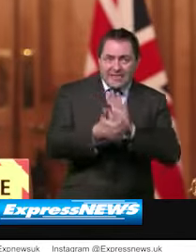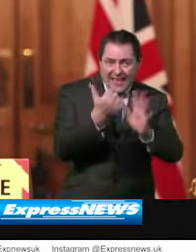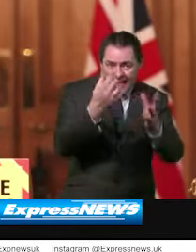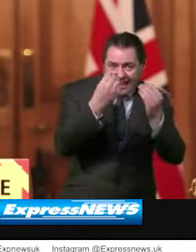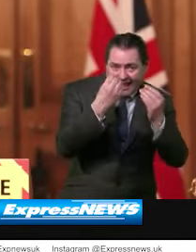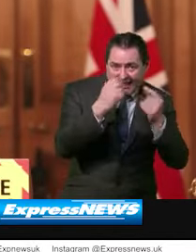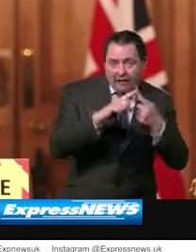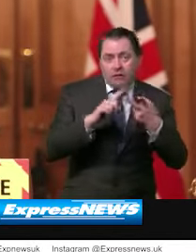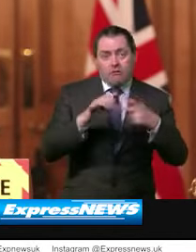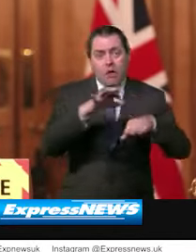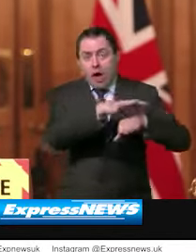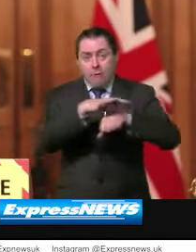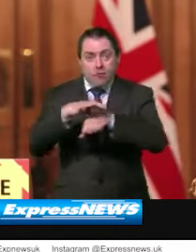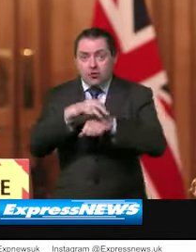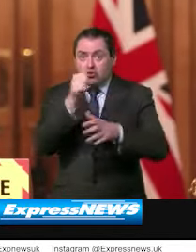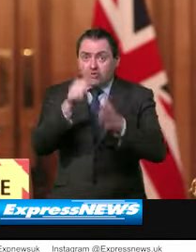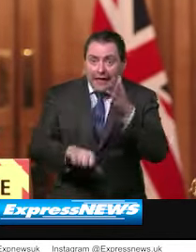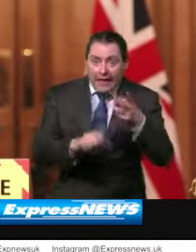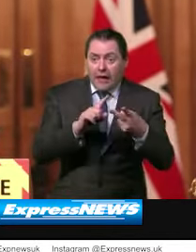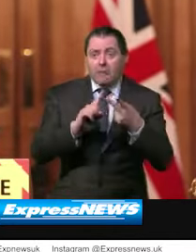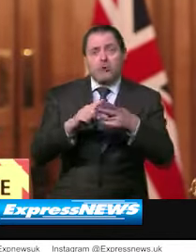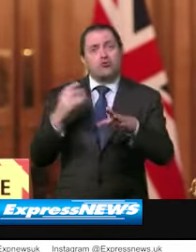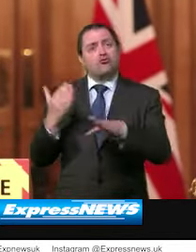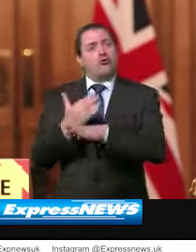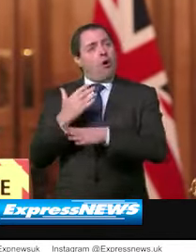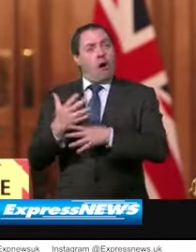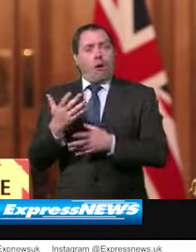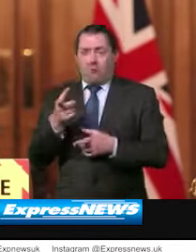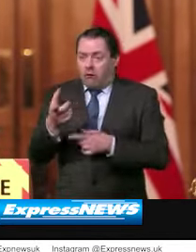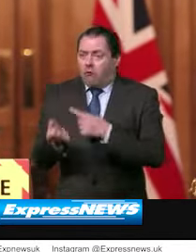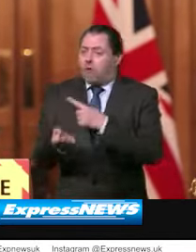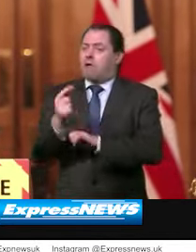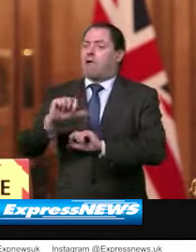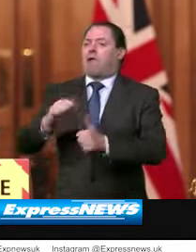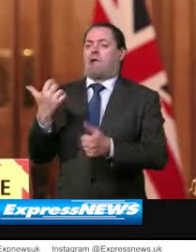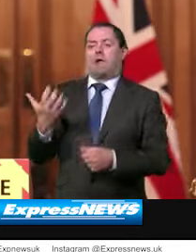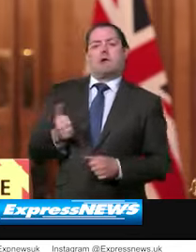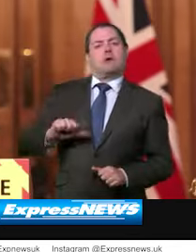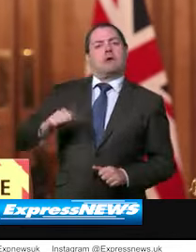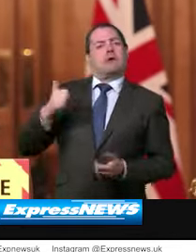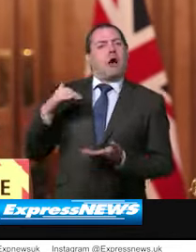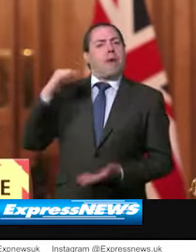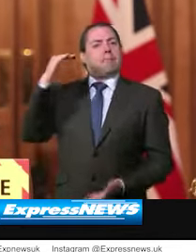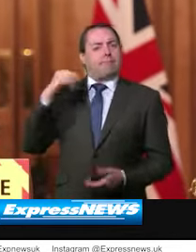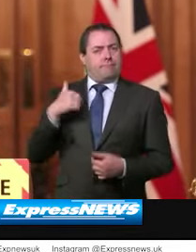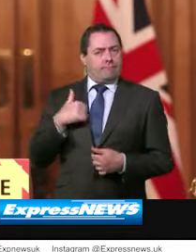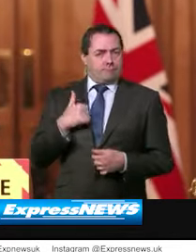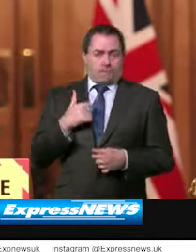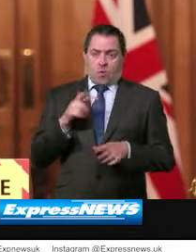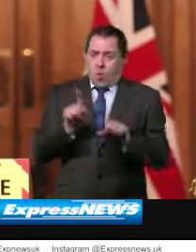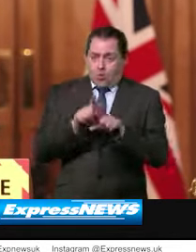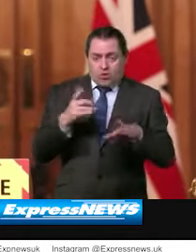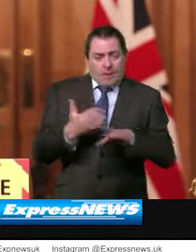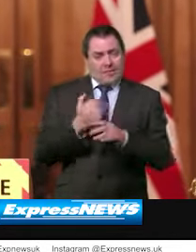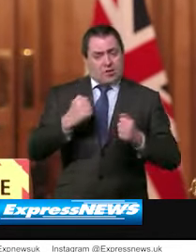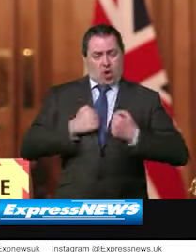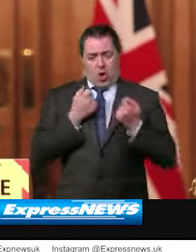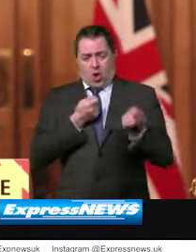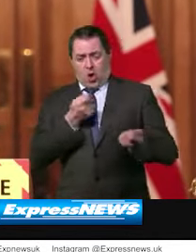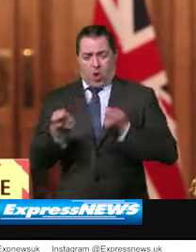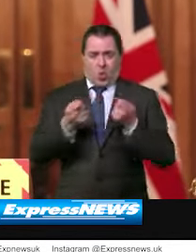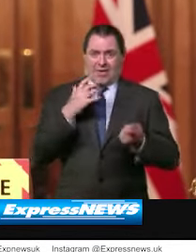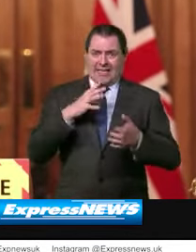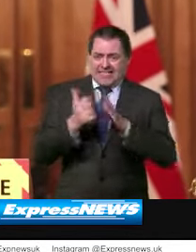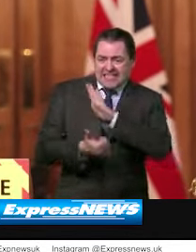para que este presupuesto está ayudando a los comentarios de pequeñas empresas obtener la capacitación las habilidades y la